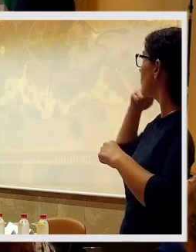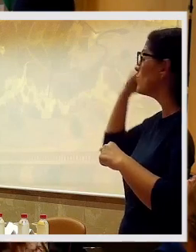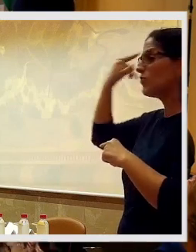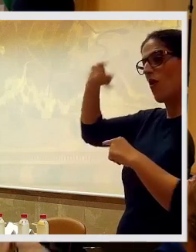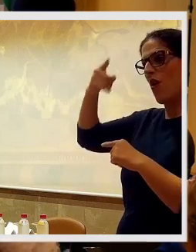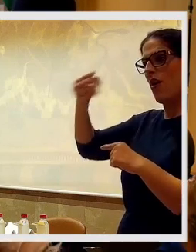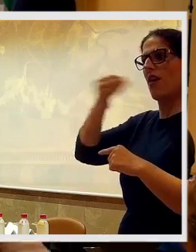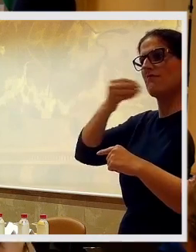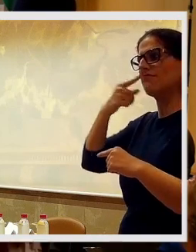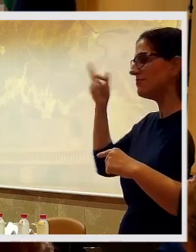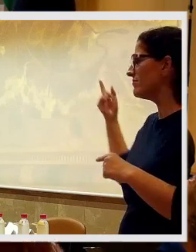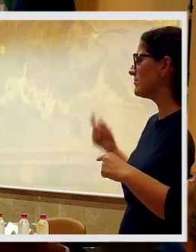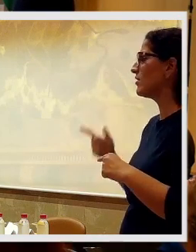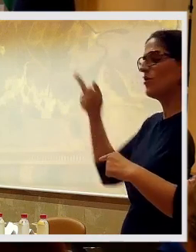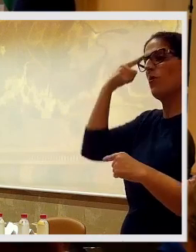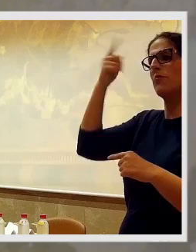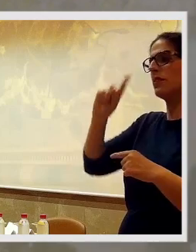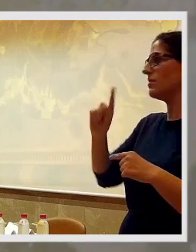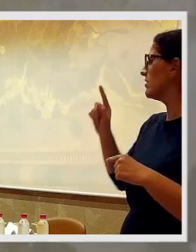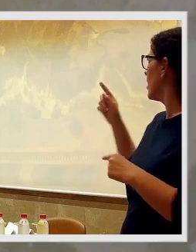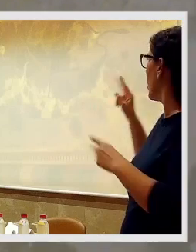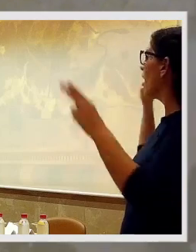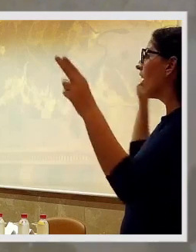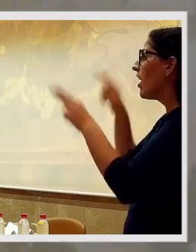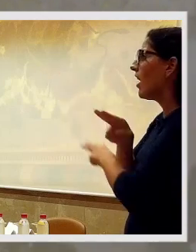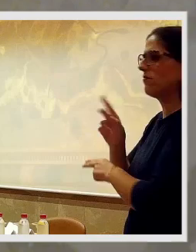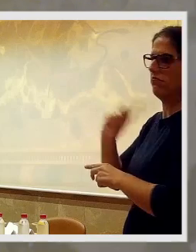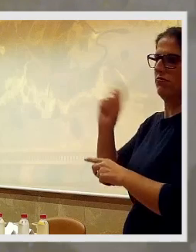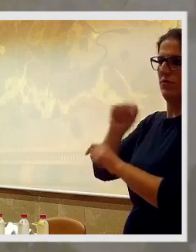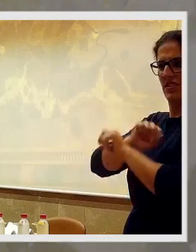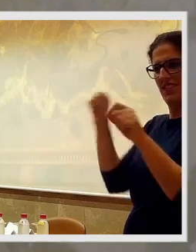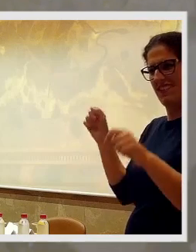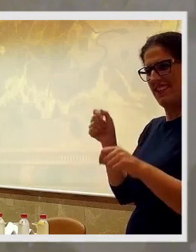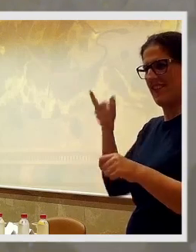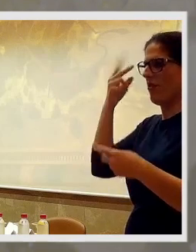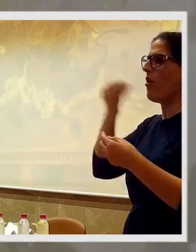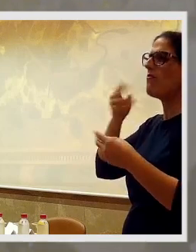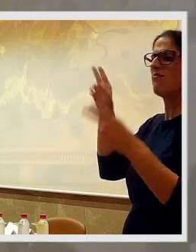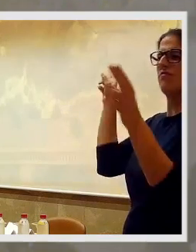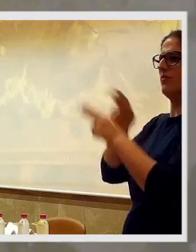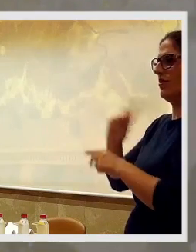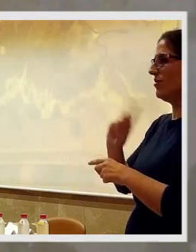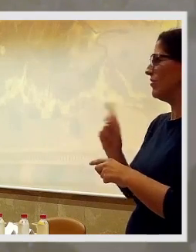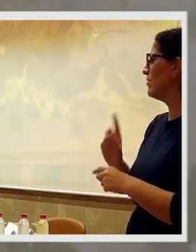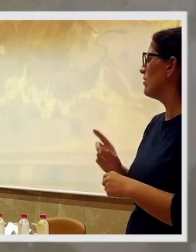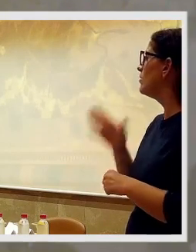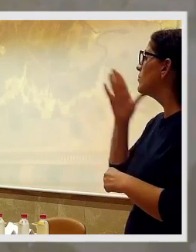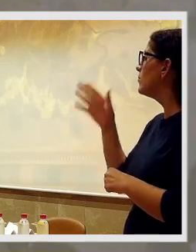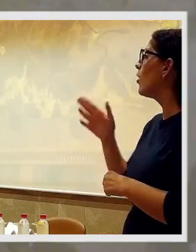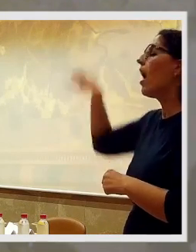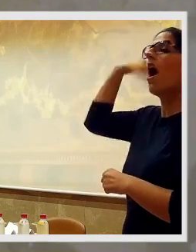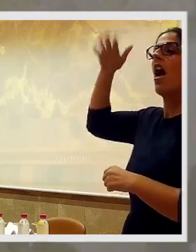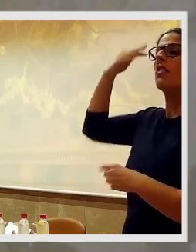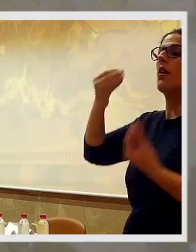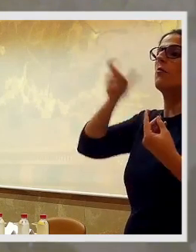hace 4000 años, probablemente esta charla no tenía ningún sentido. Y no tenía ningún sentido porque la esperanza de